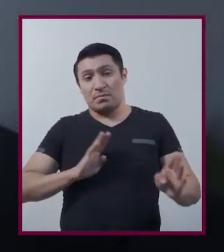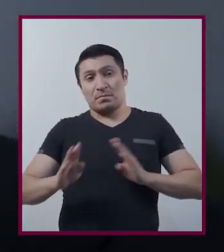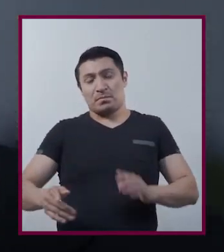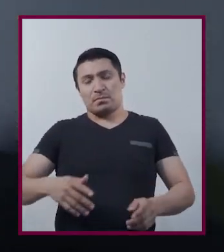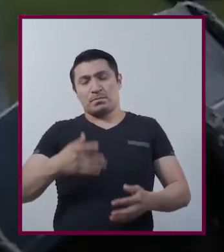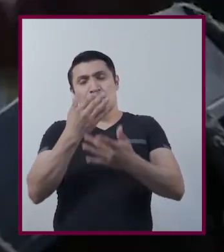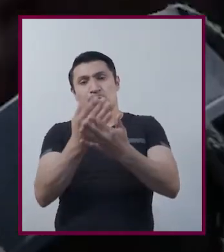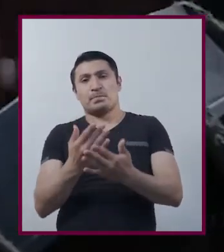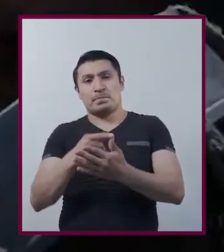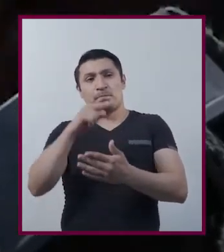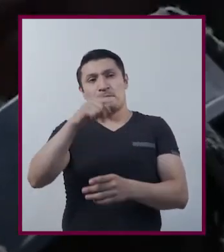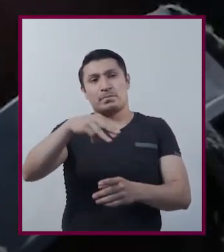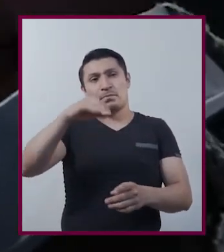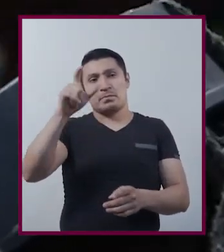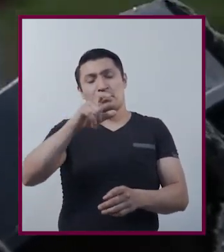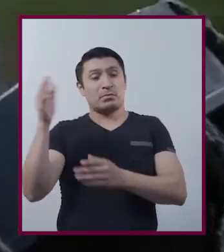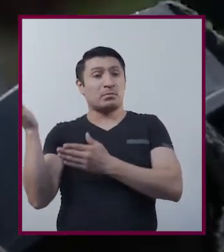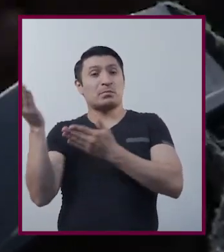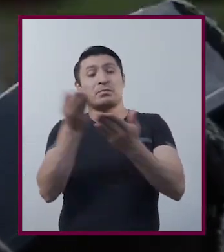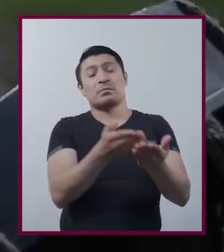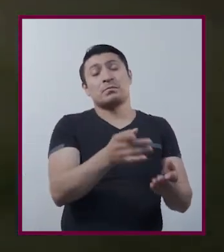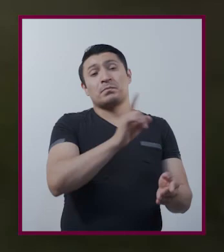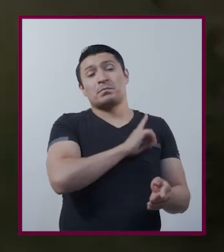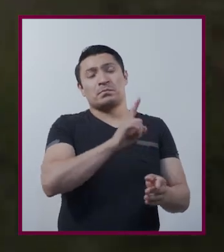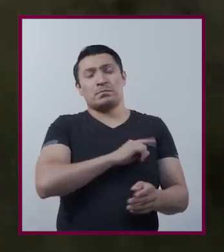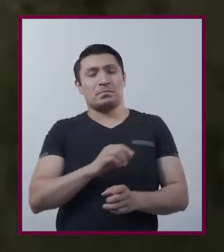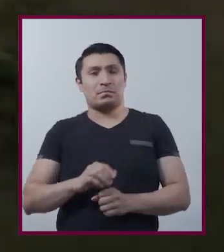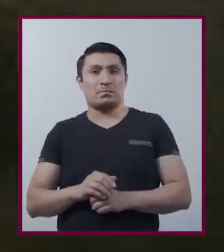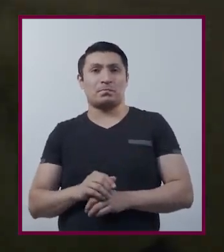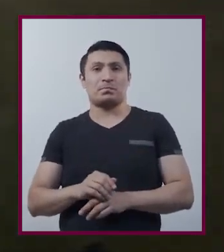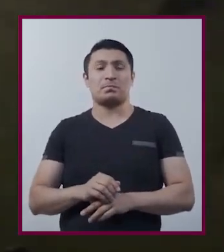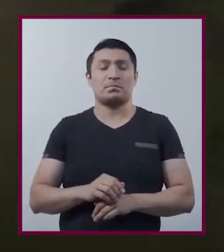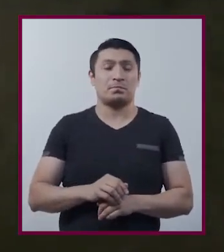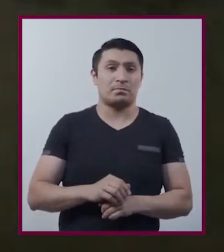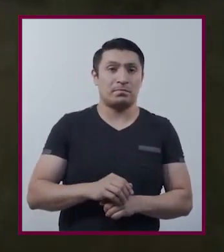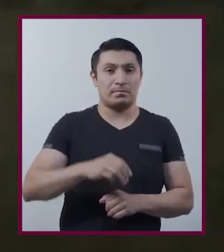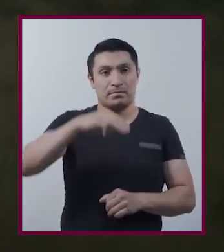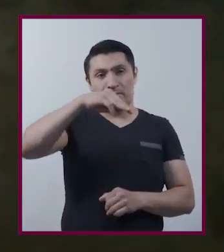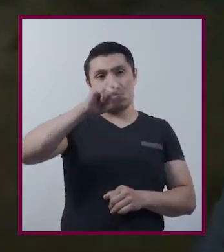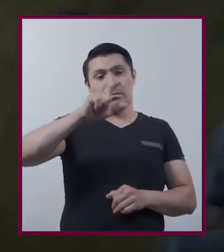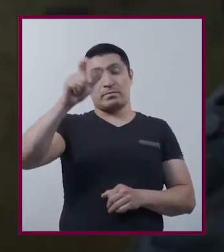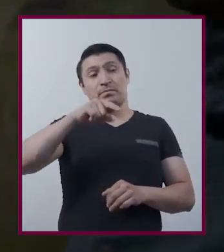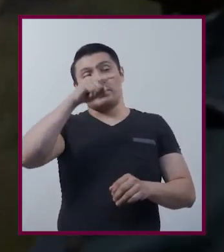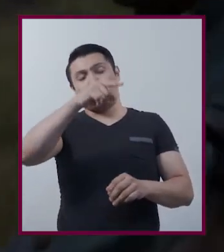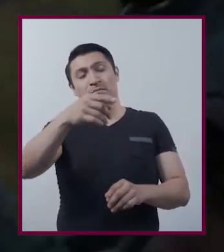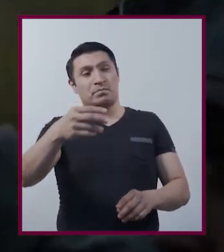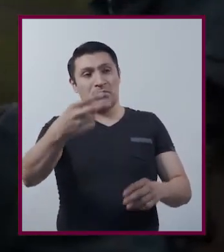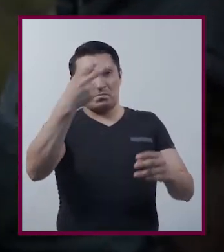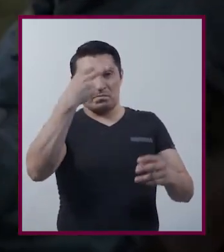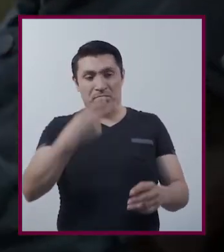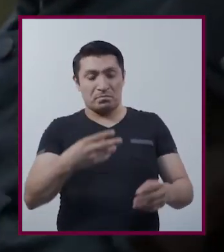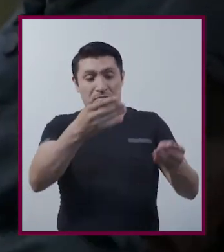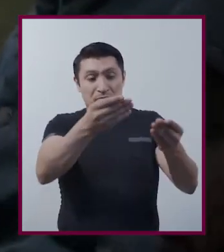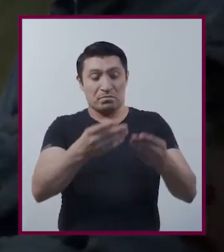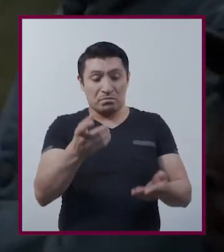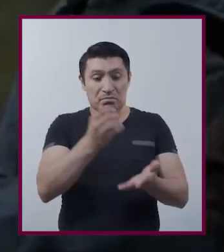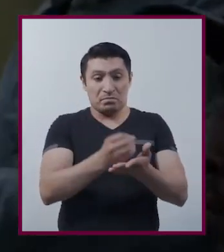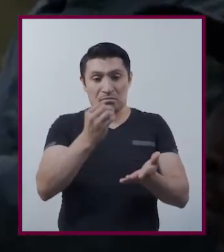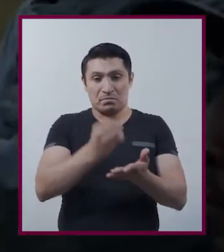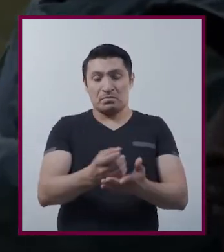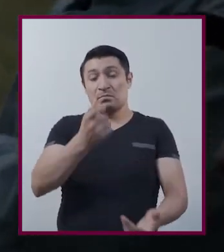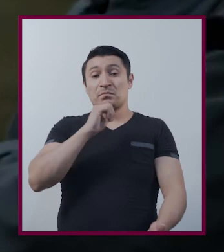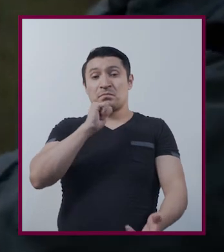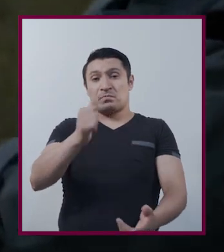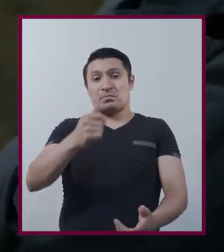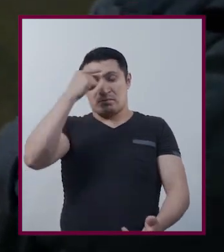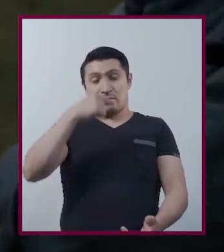estaban esperándolo. Maximiliano llegó solo. Miramón y Mejía acompañaban al emperador. Maximiliano no me dio nunca